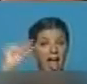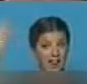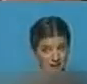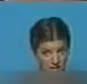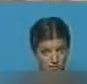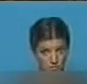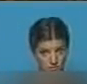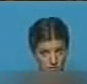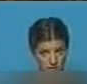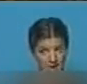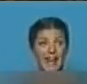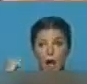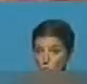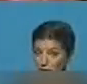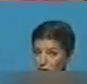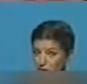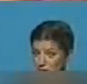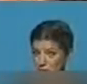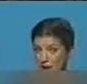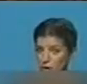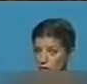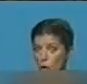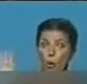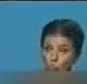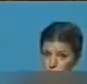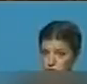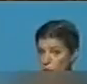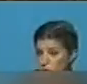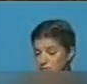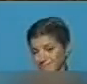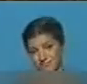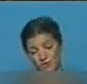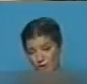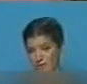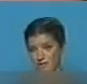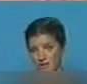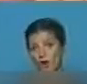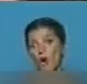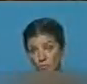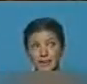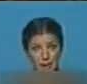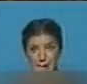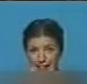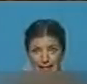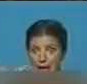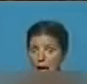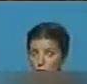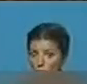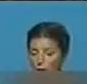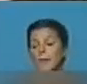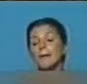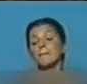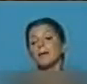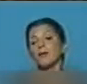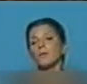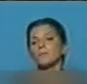El arreglo no es bueno, el arreglo no es justo, claro que no lo es, y es caro encima. Pero por supuesto